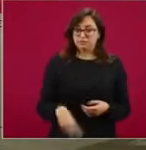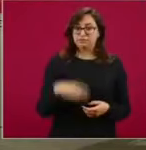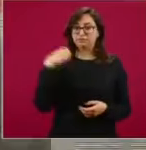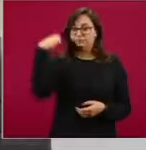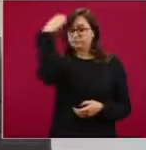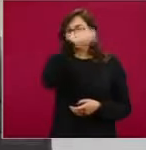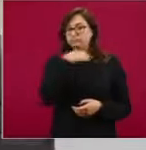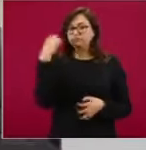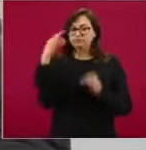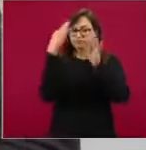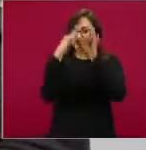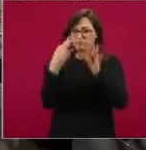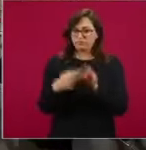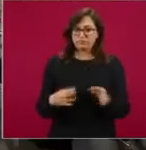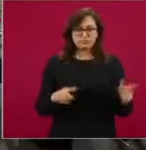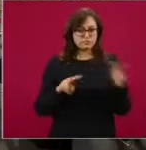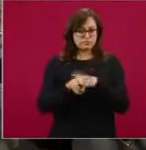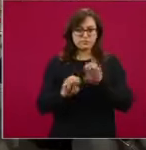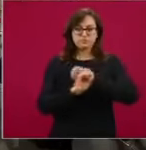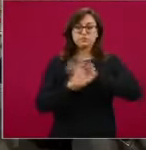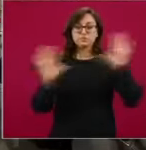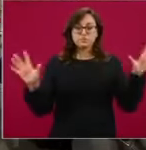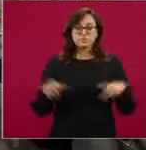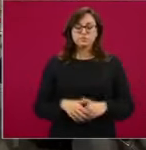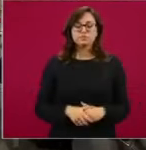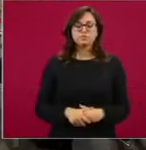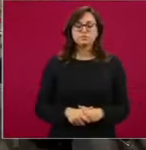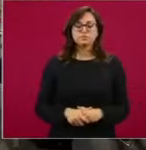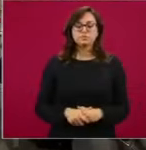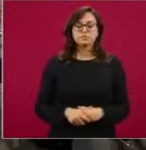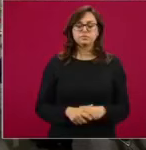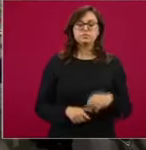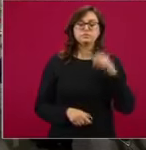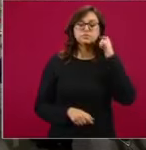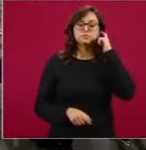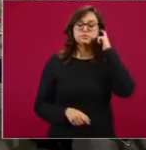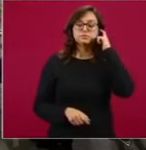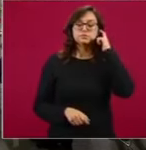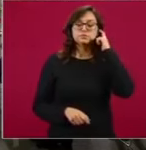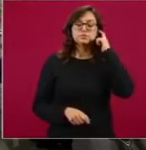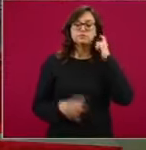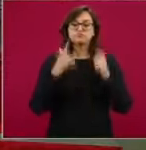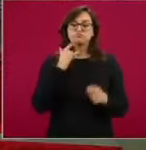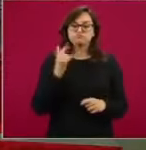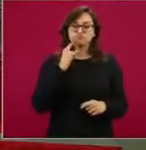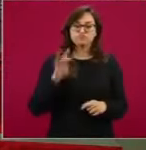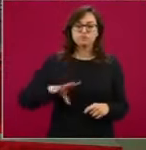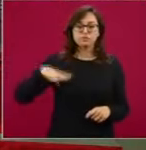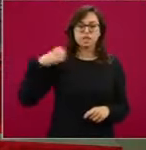criterios de transparencia. Ha sido un importante esfuerzo. Se han hecho en total